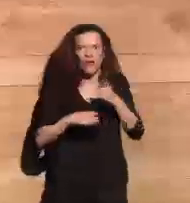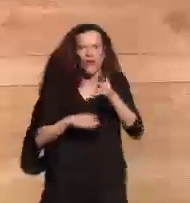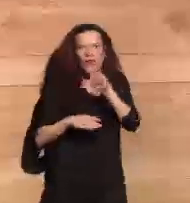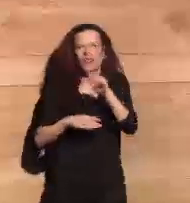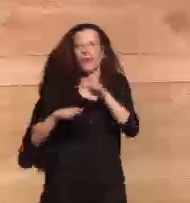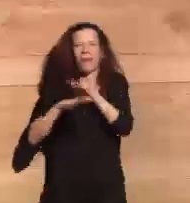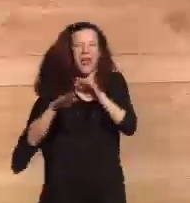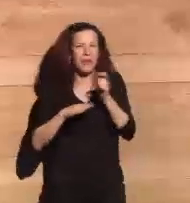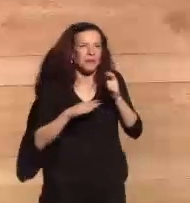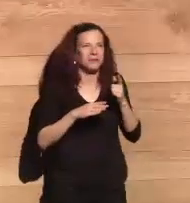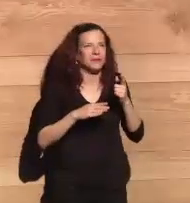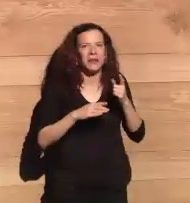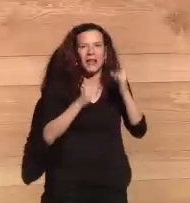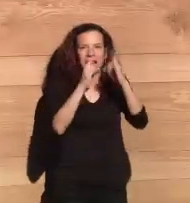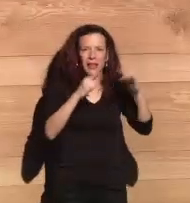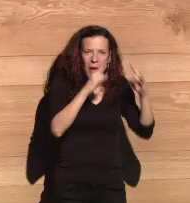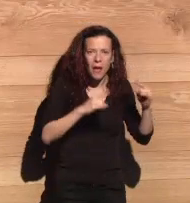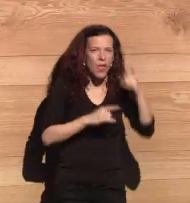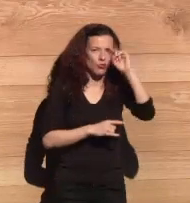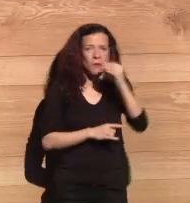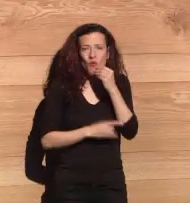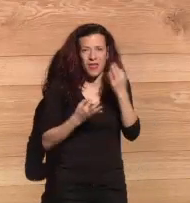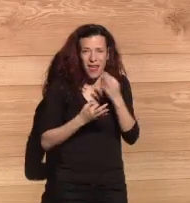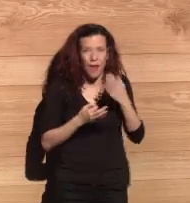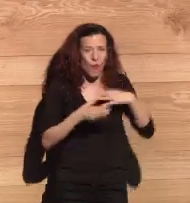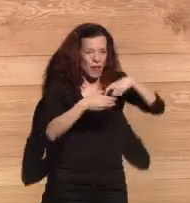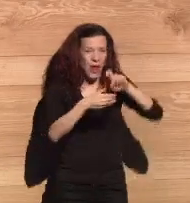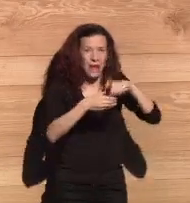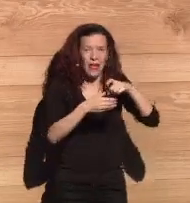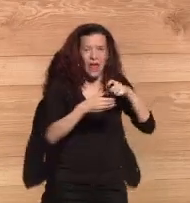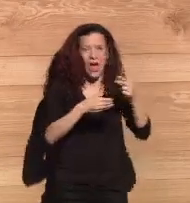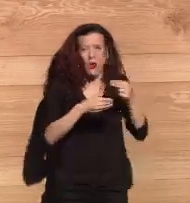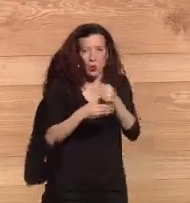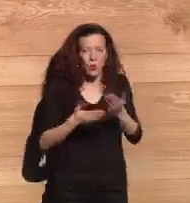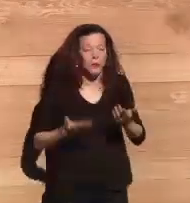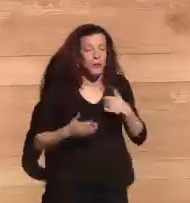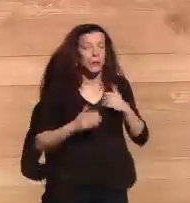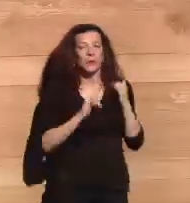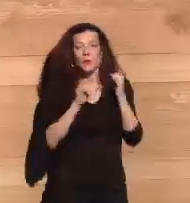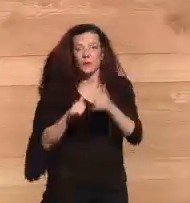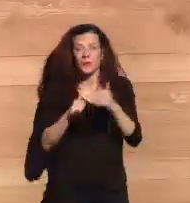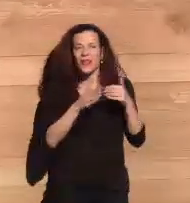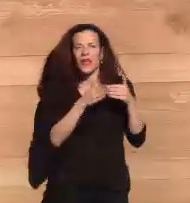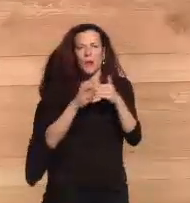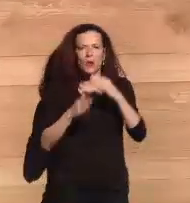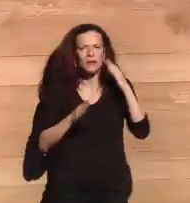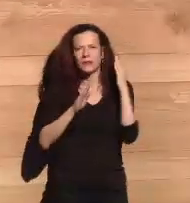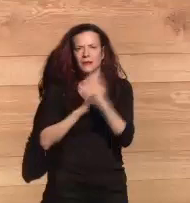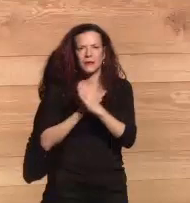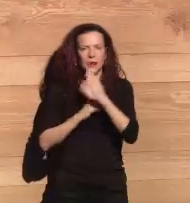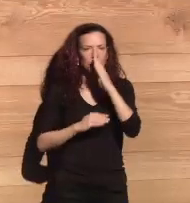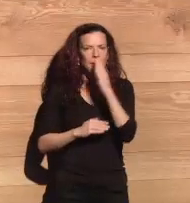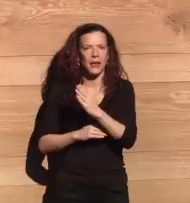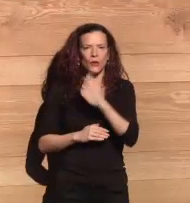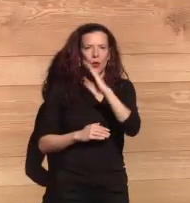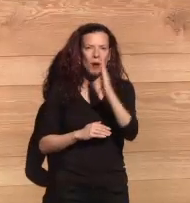sleeping bag, que no sabes ni qué vas a comer, latas de atún, ¿no? Y llegué, el camión fue directo